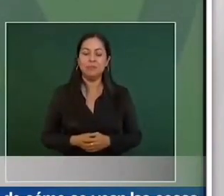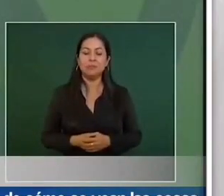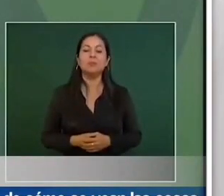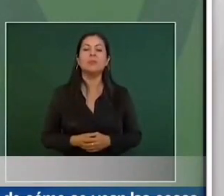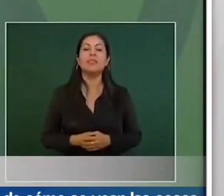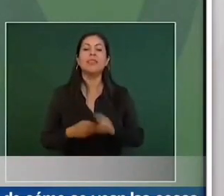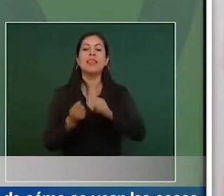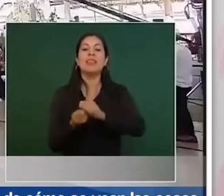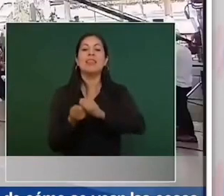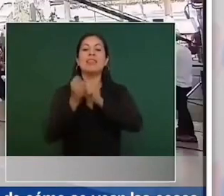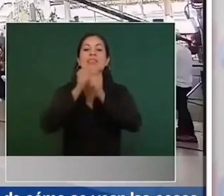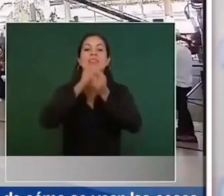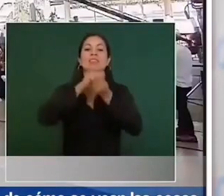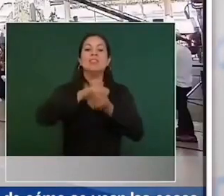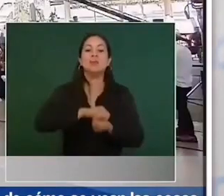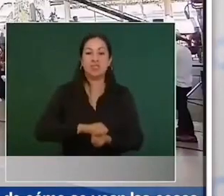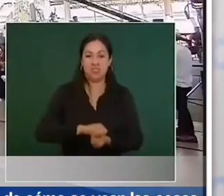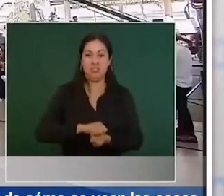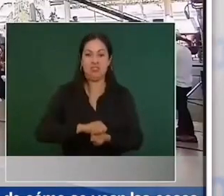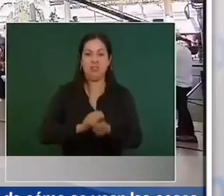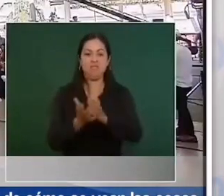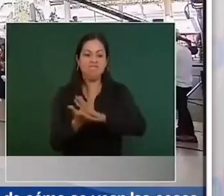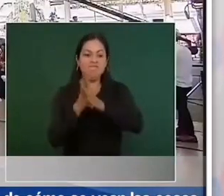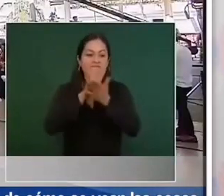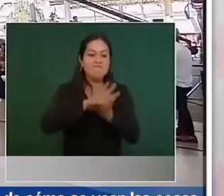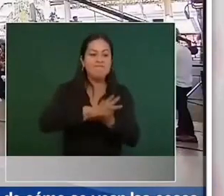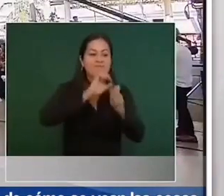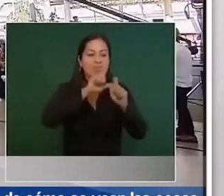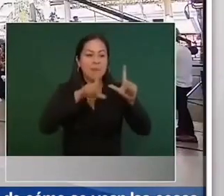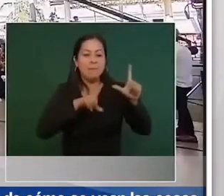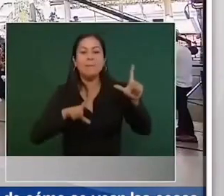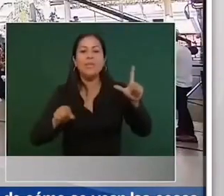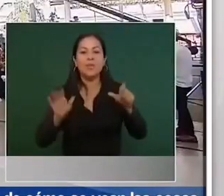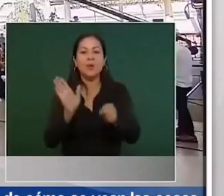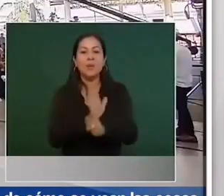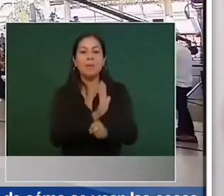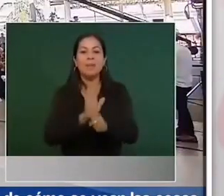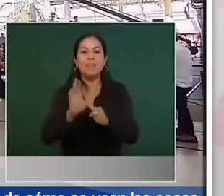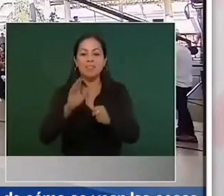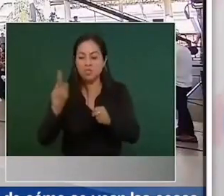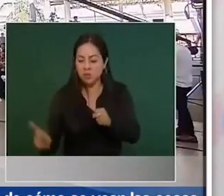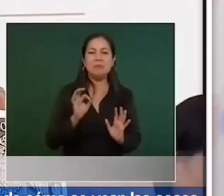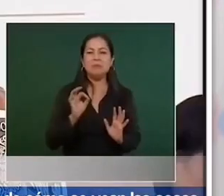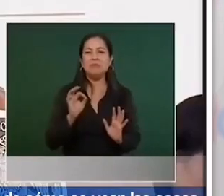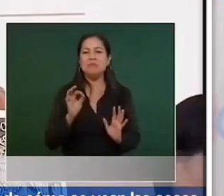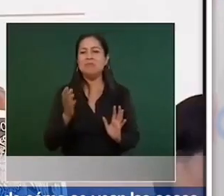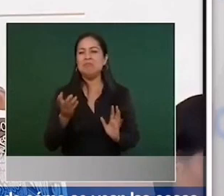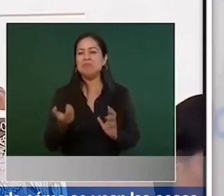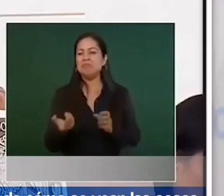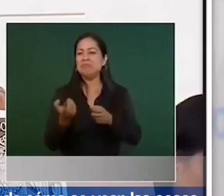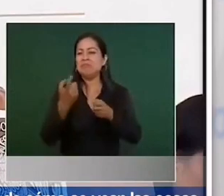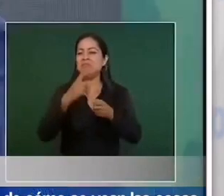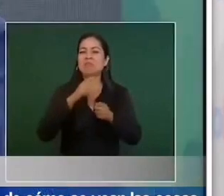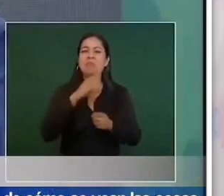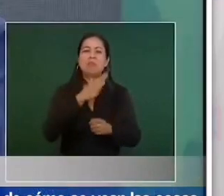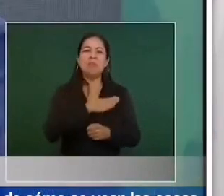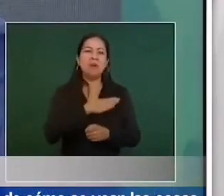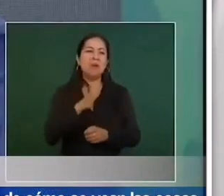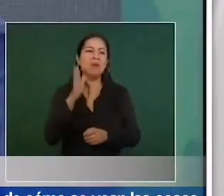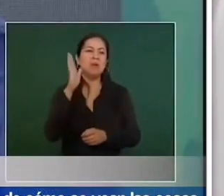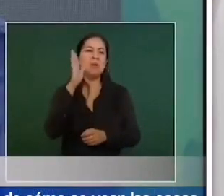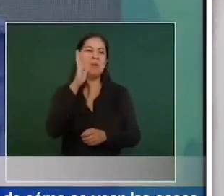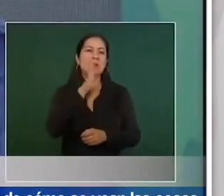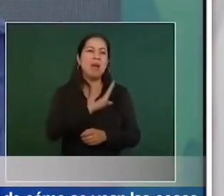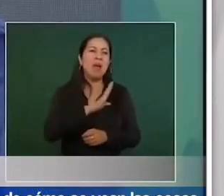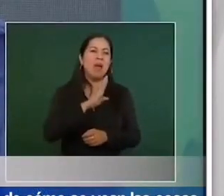la transformación del país, el beneficio al pueblo, si son buenos o son